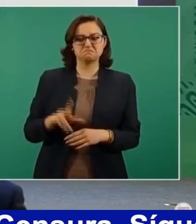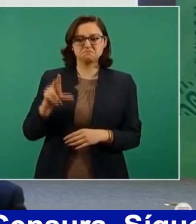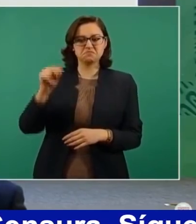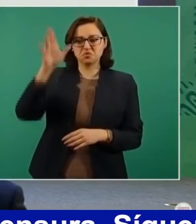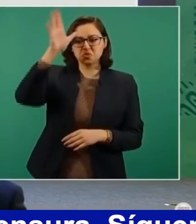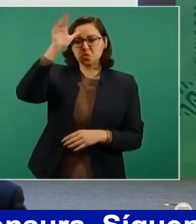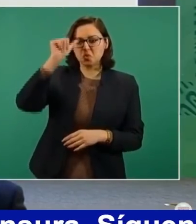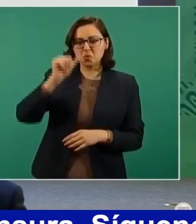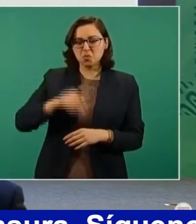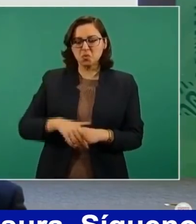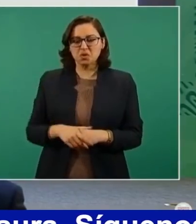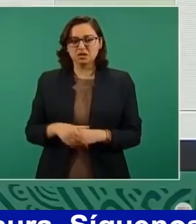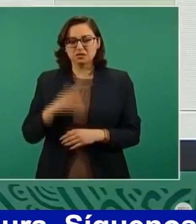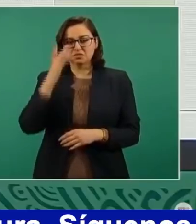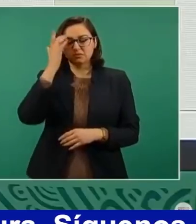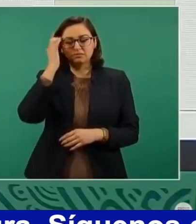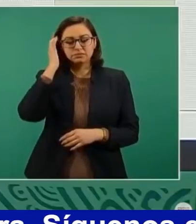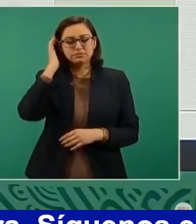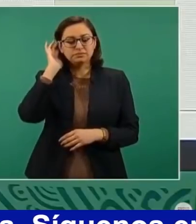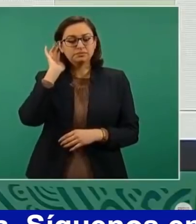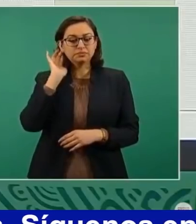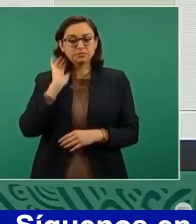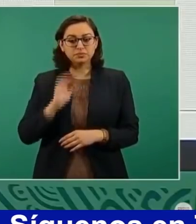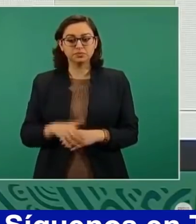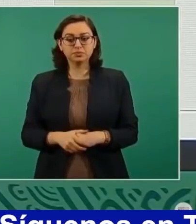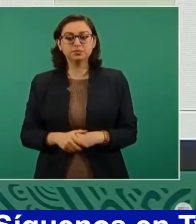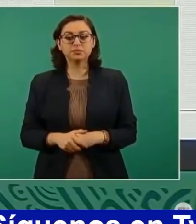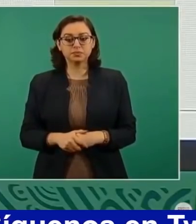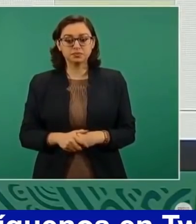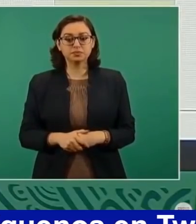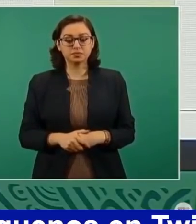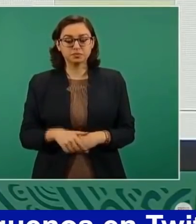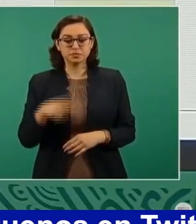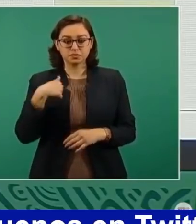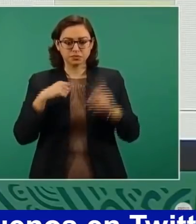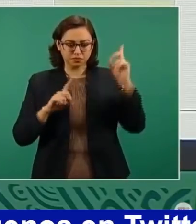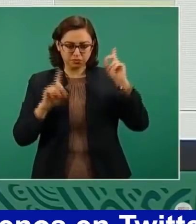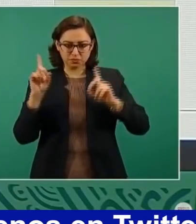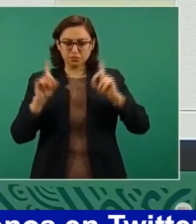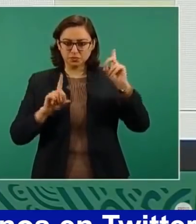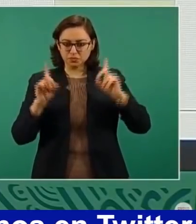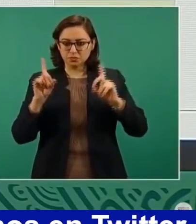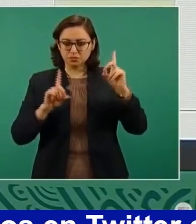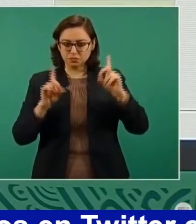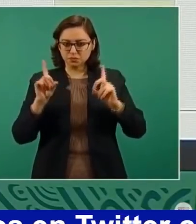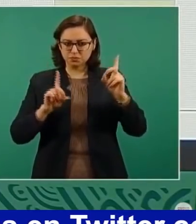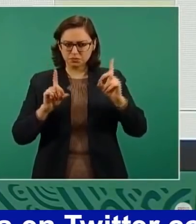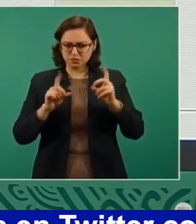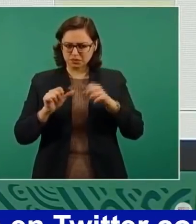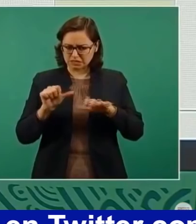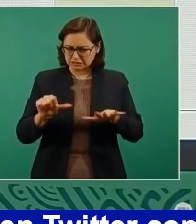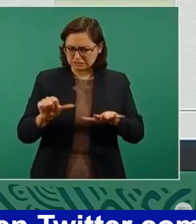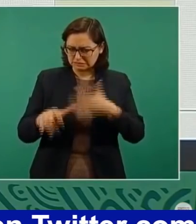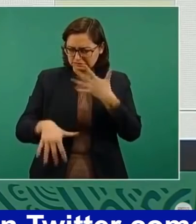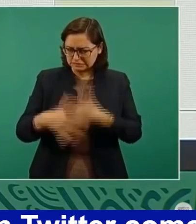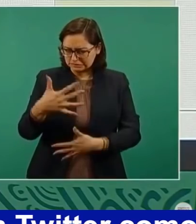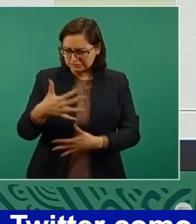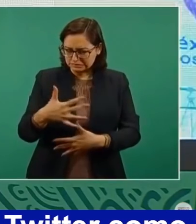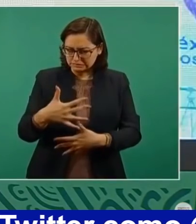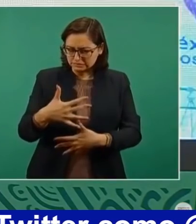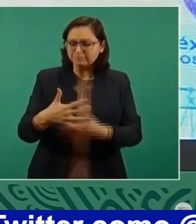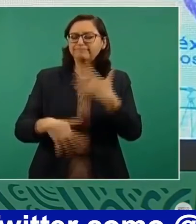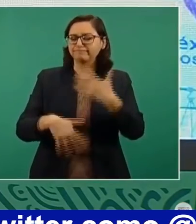Tengo la duda sobre el... Sí, 15. Sí. No lo aprobó.